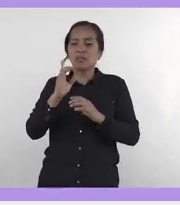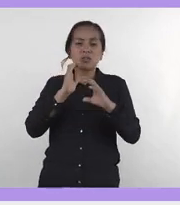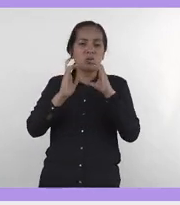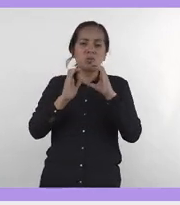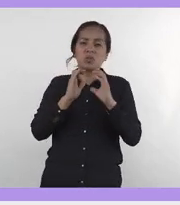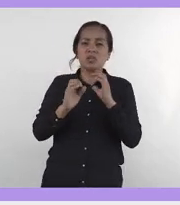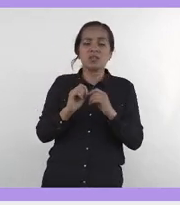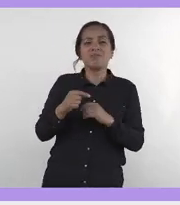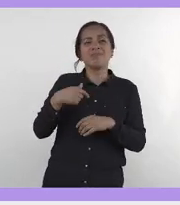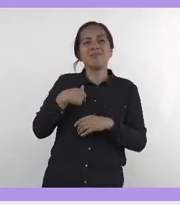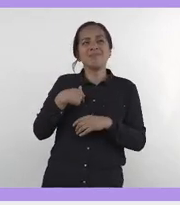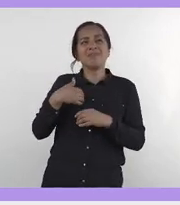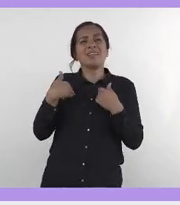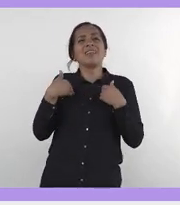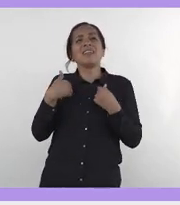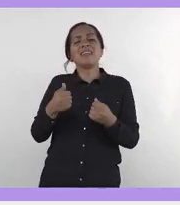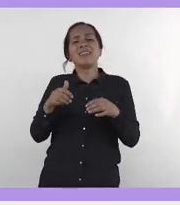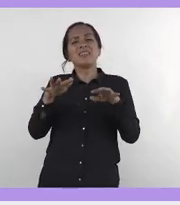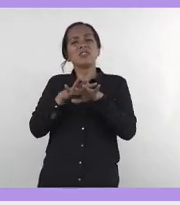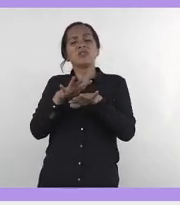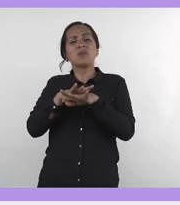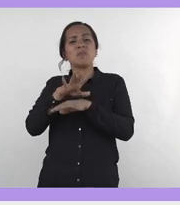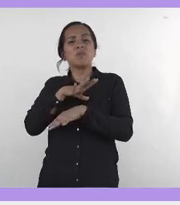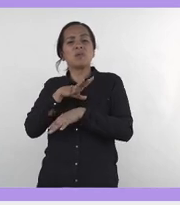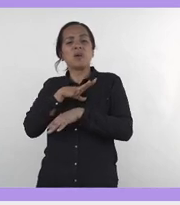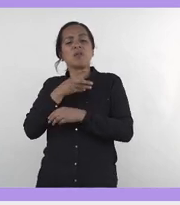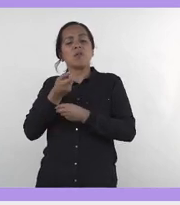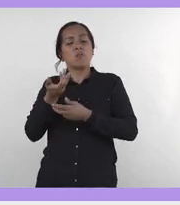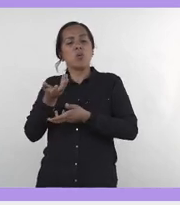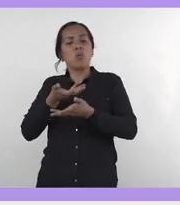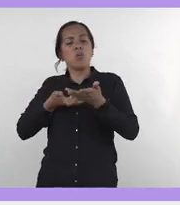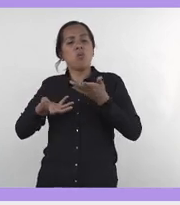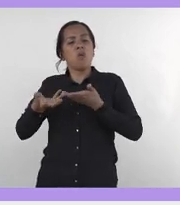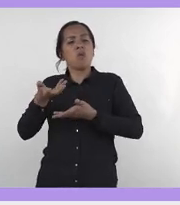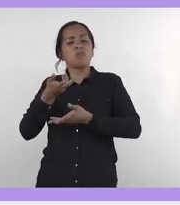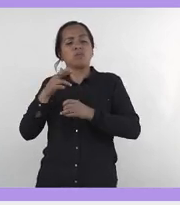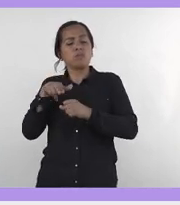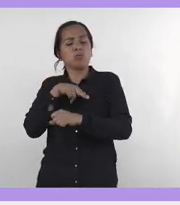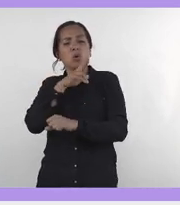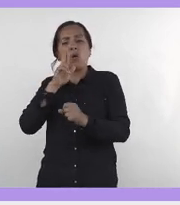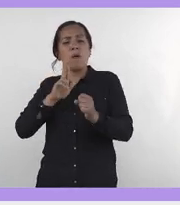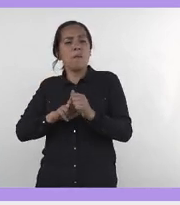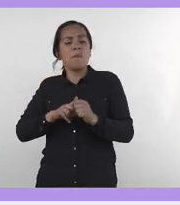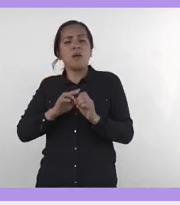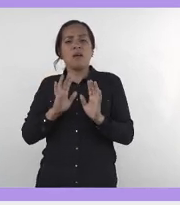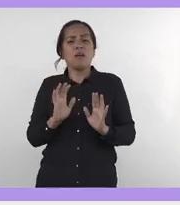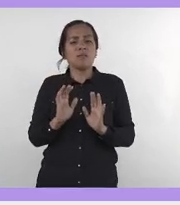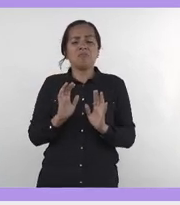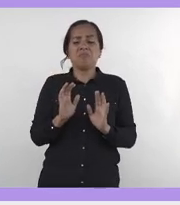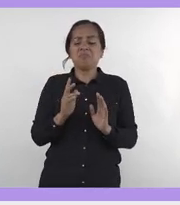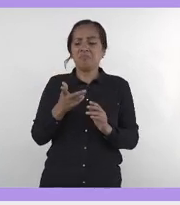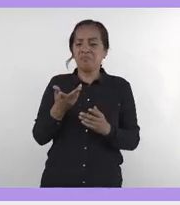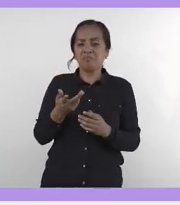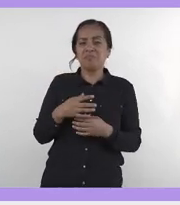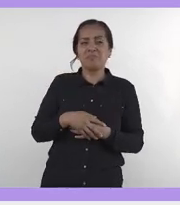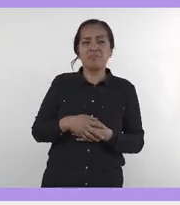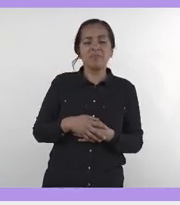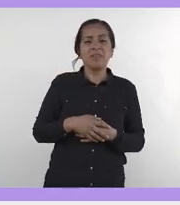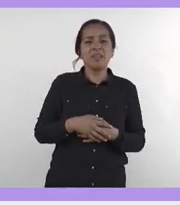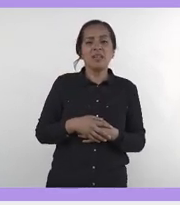sea ser conscientes desde de esos cambios que hay y fluir con ellos no O sea como que también dense chance de de fluir y de